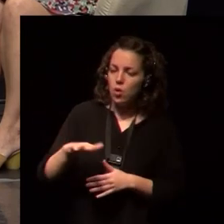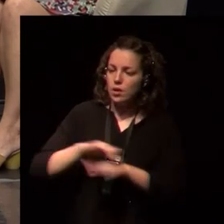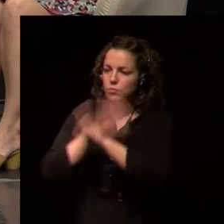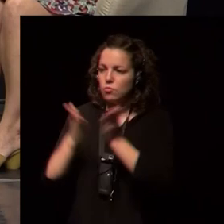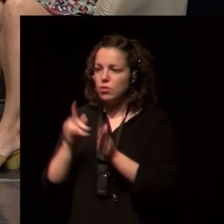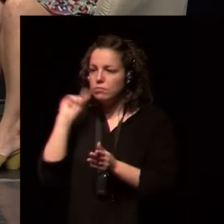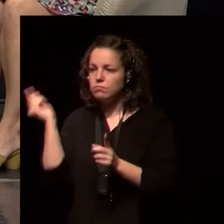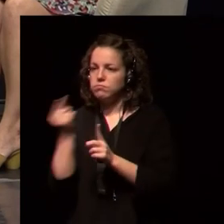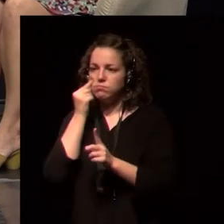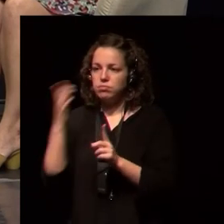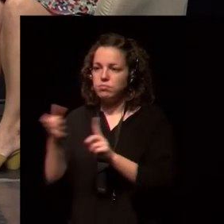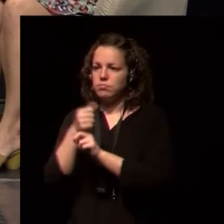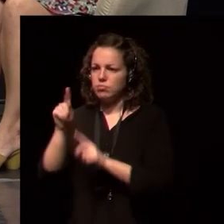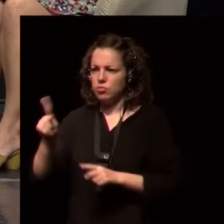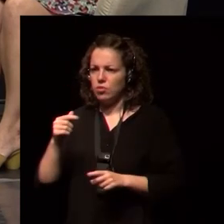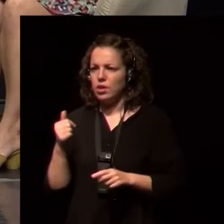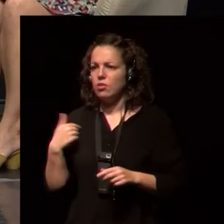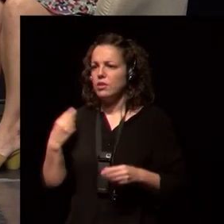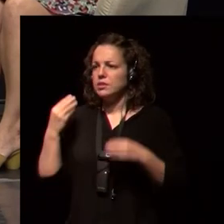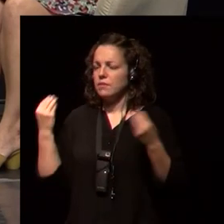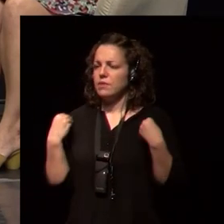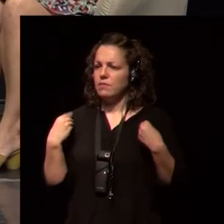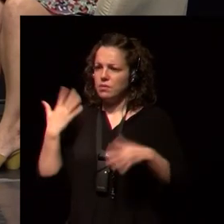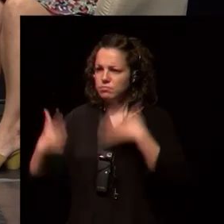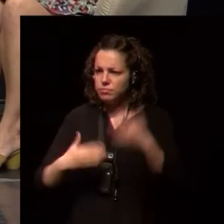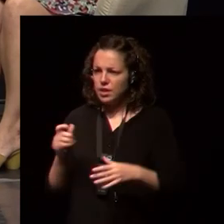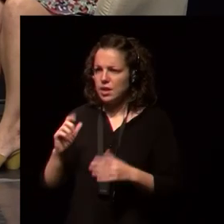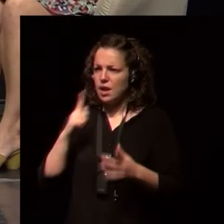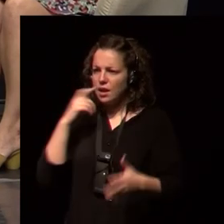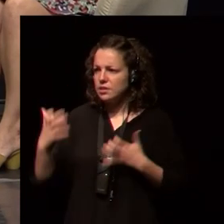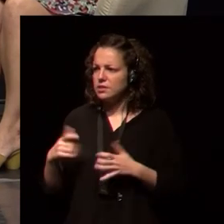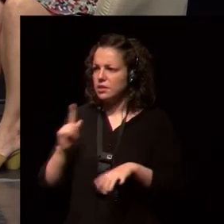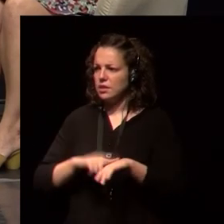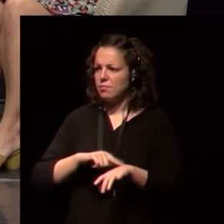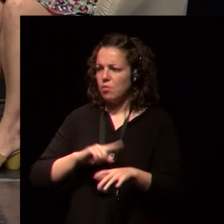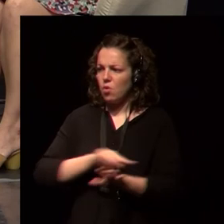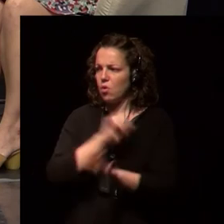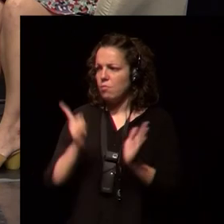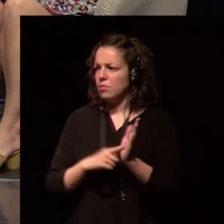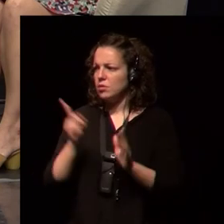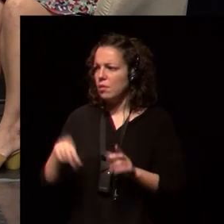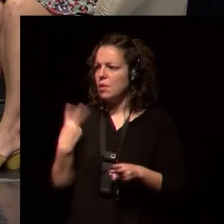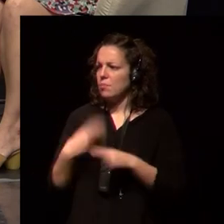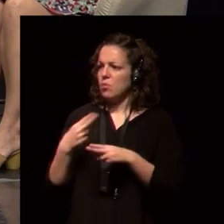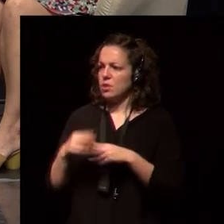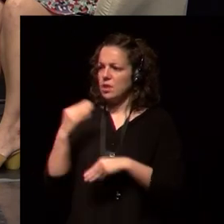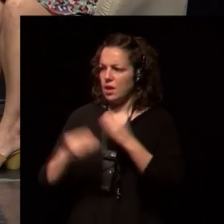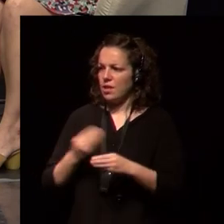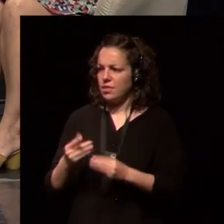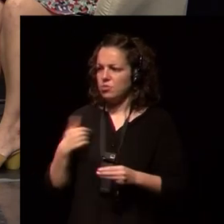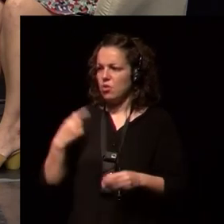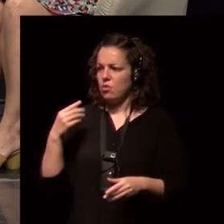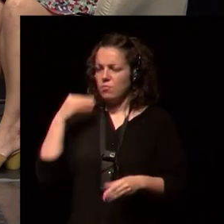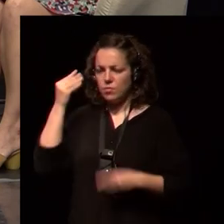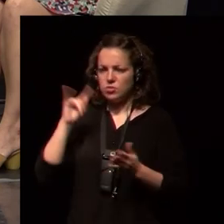no hubieran descubierto un mundo. Entonces tenemos que vivir constantemente siendo artistas, todo el tiempo y haciendo política cada instante. Y